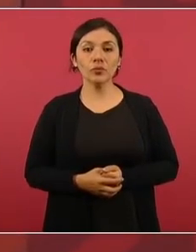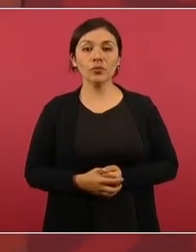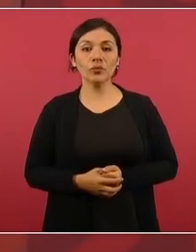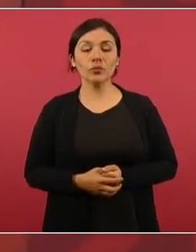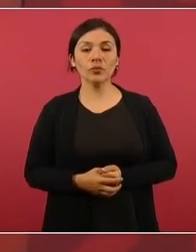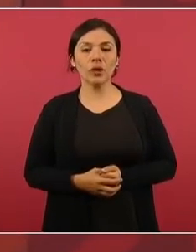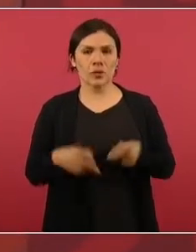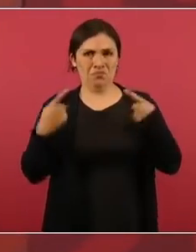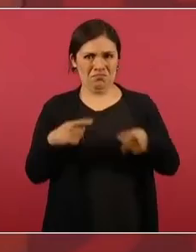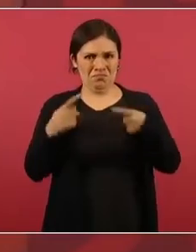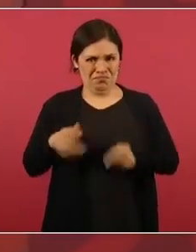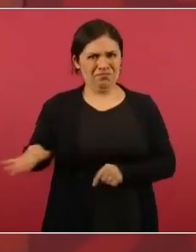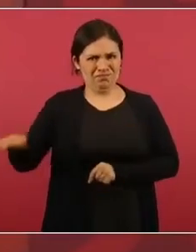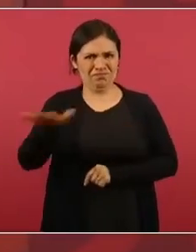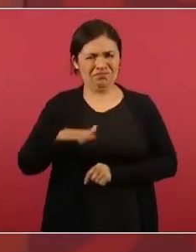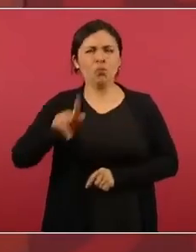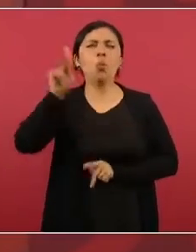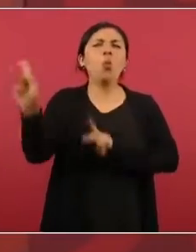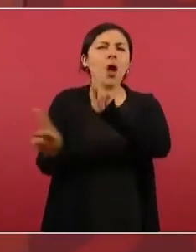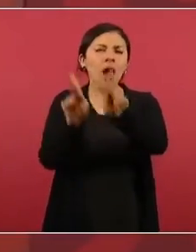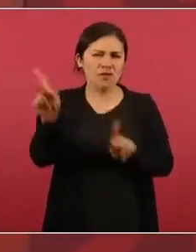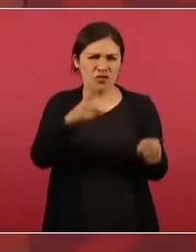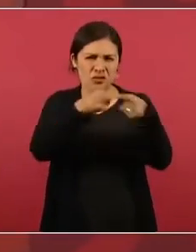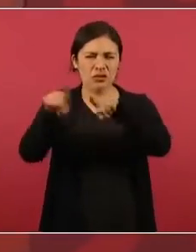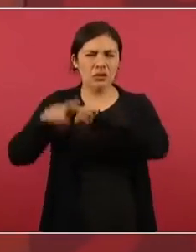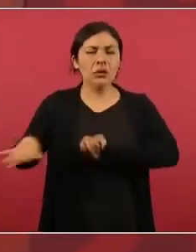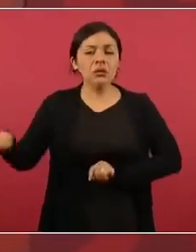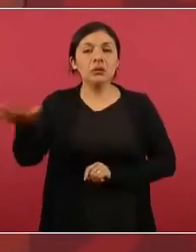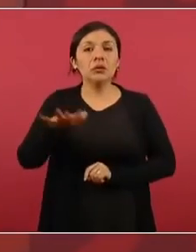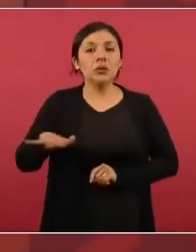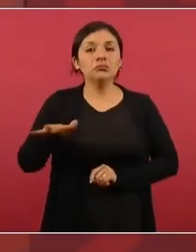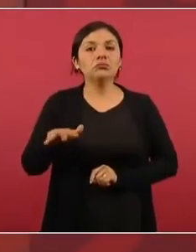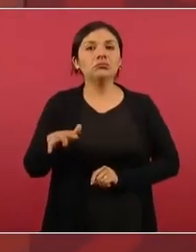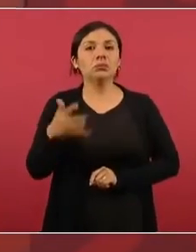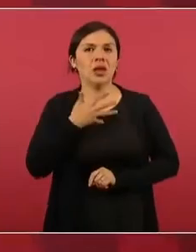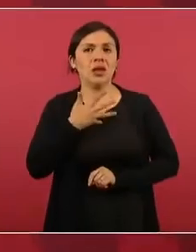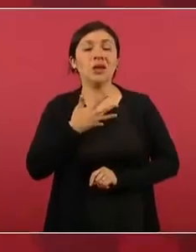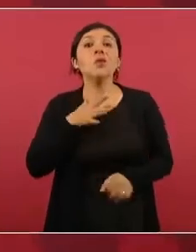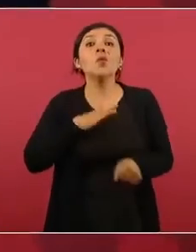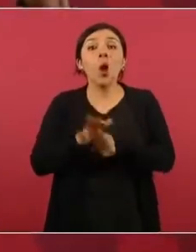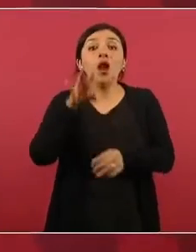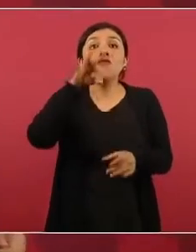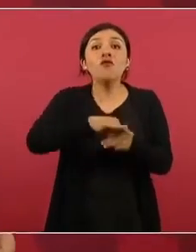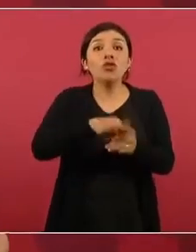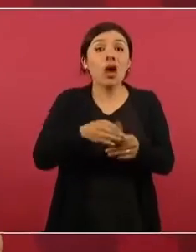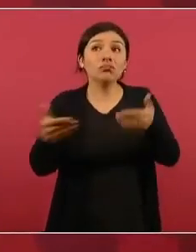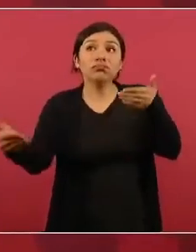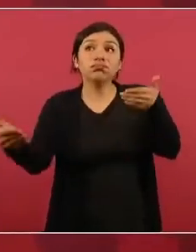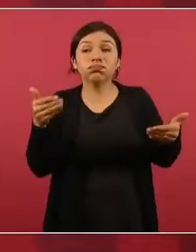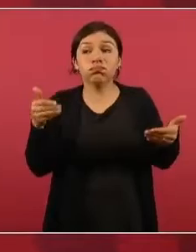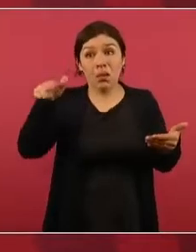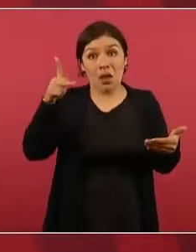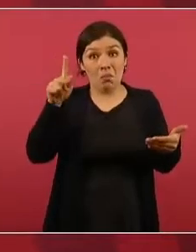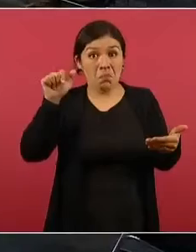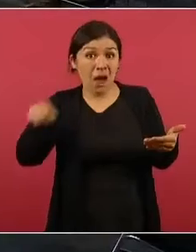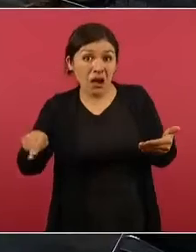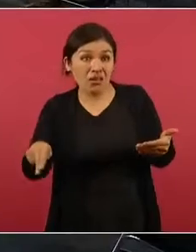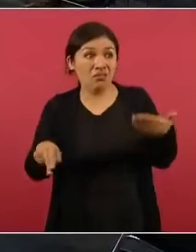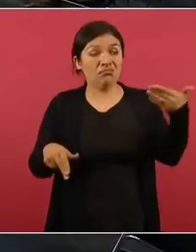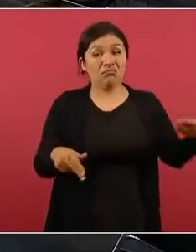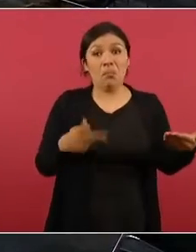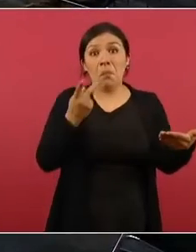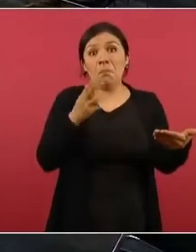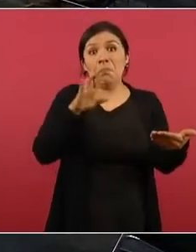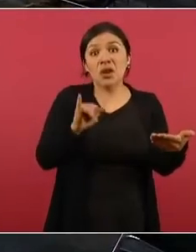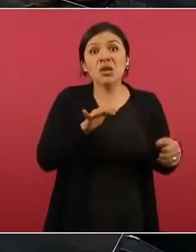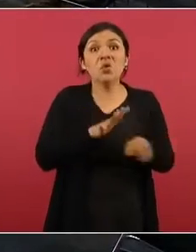La gente tenía en los pueblos, ¿no?, esas dos opciones, es decir, pues yo soy del PAN, pues yo soy